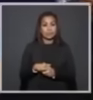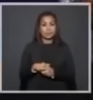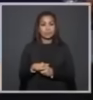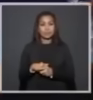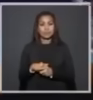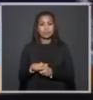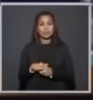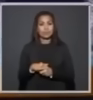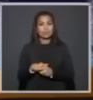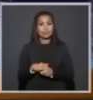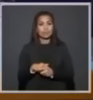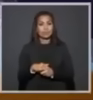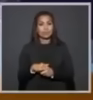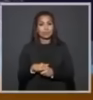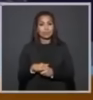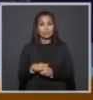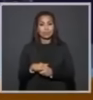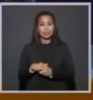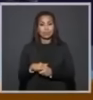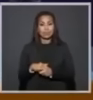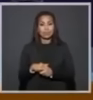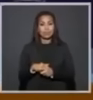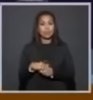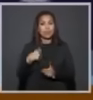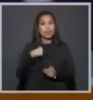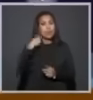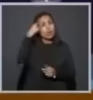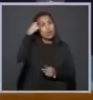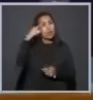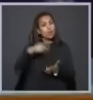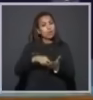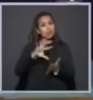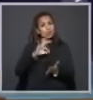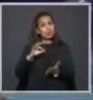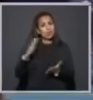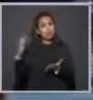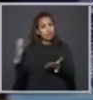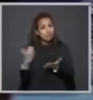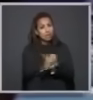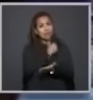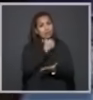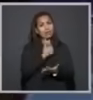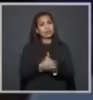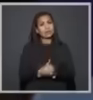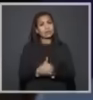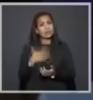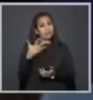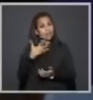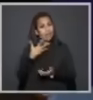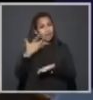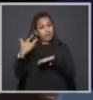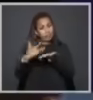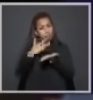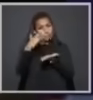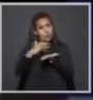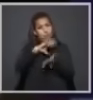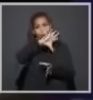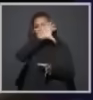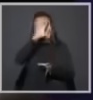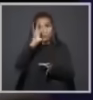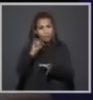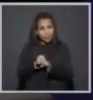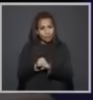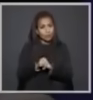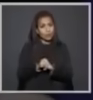Yo creo que lo vamos a lograr, que vamos a tener el apoyo completo de los